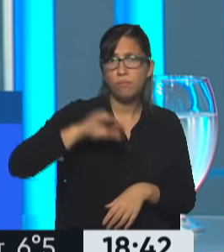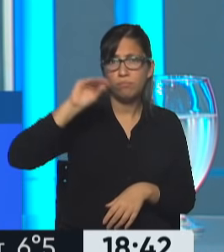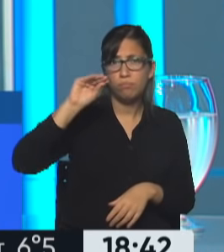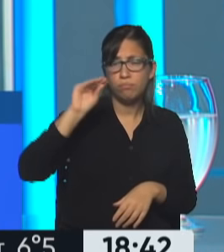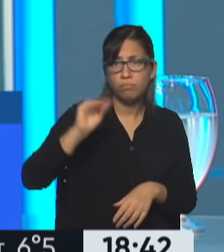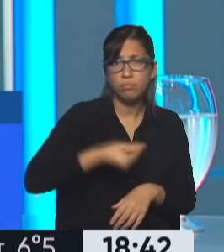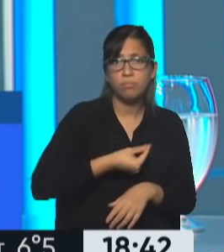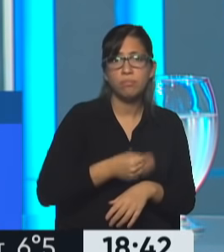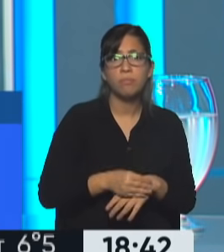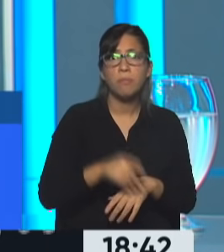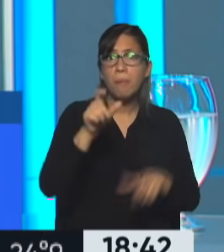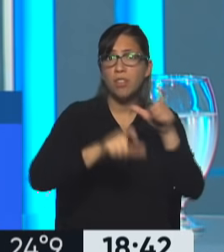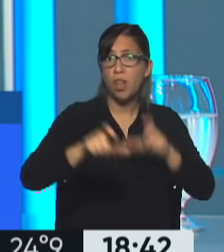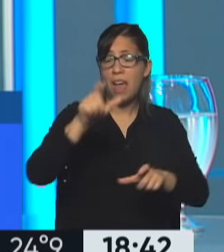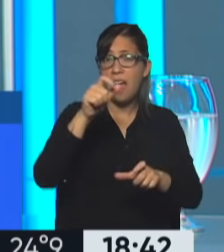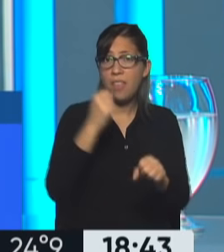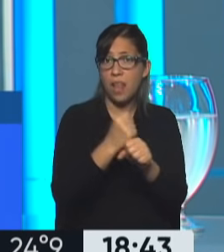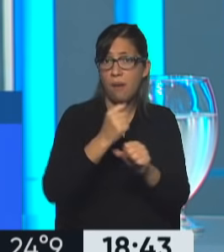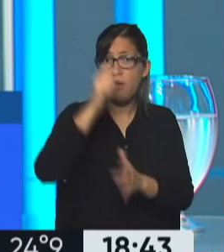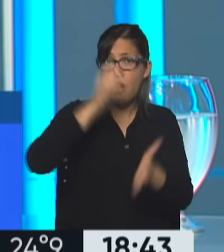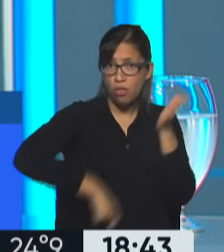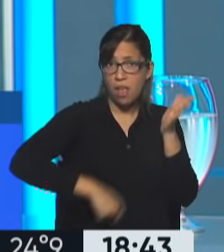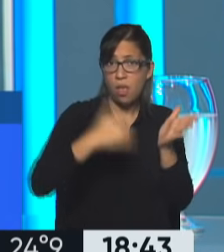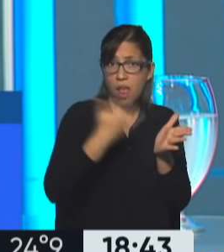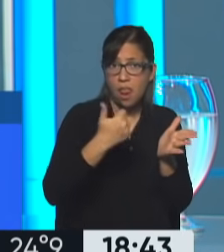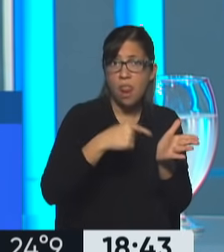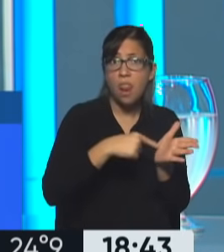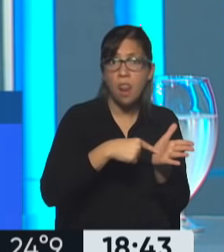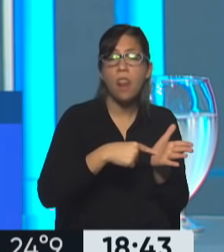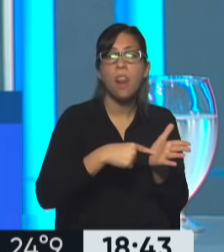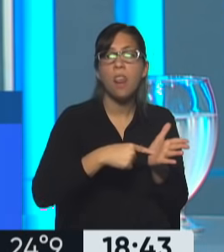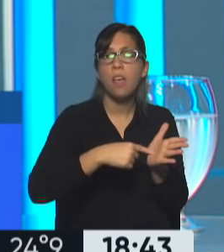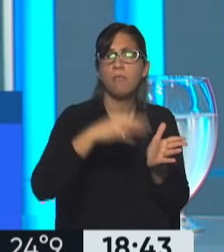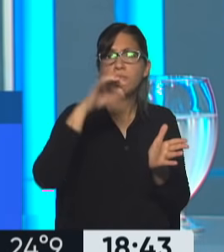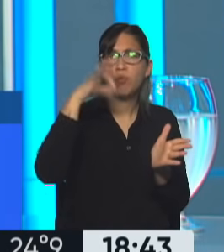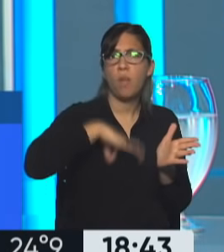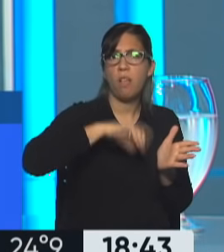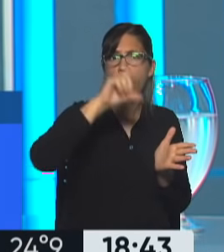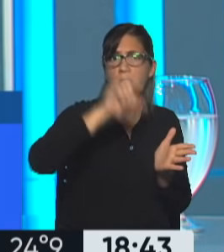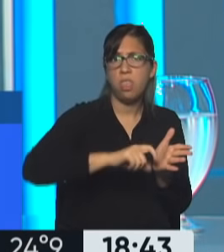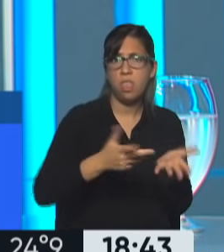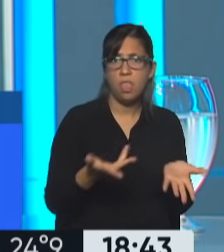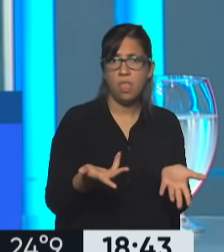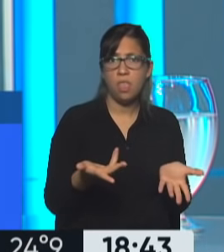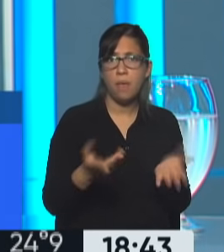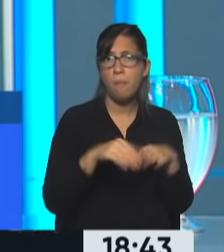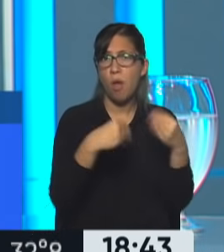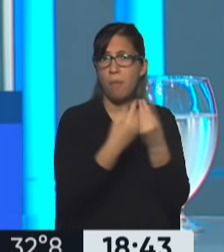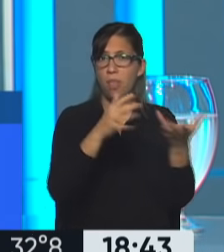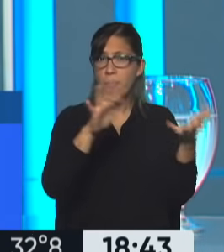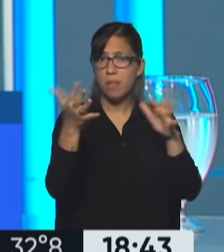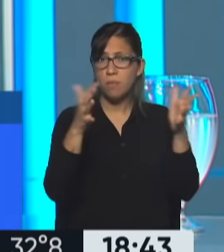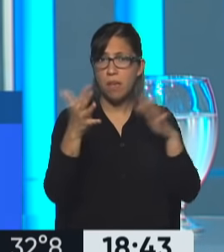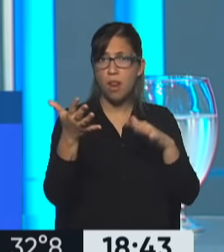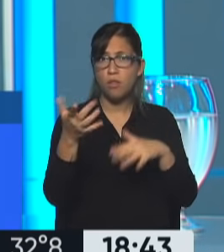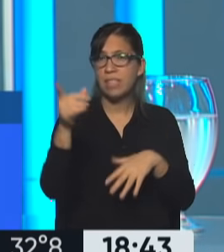promedio los trabajadores en blanco, ni hablar si vas al sector informal. Si lo medís en dólares, recibió un salario promedio en torno, por ahí Rulo